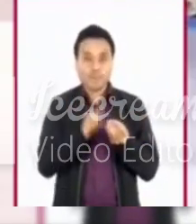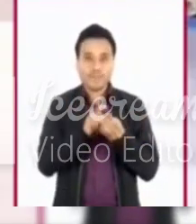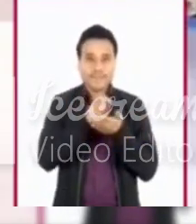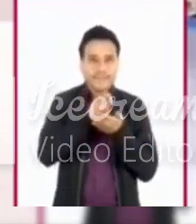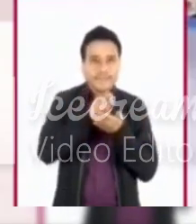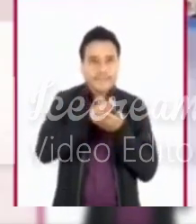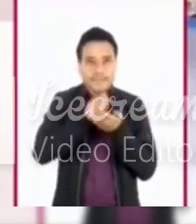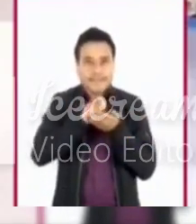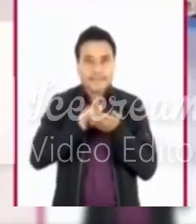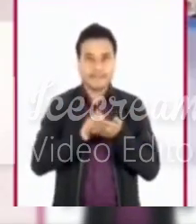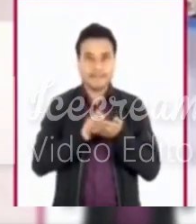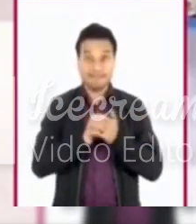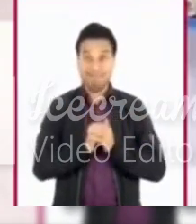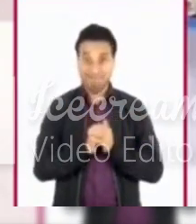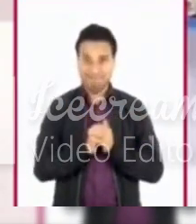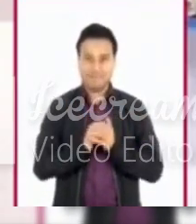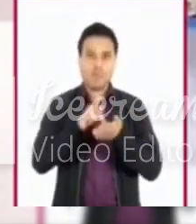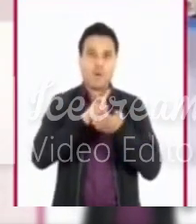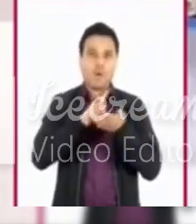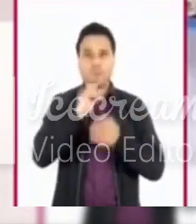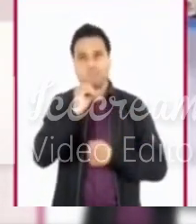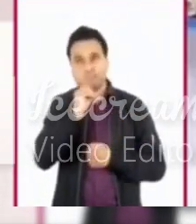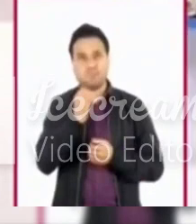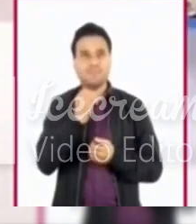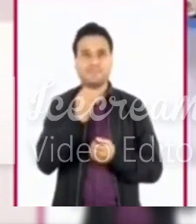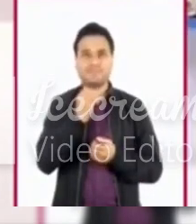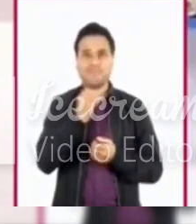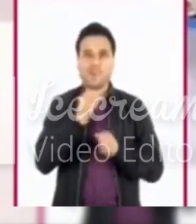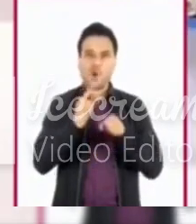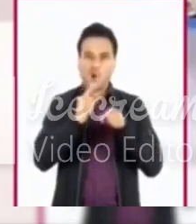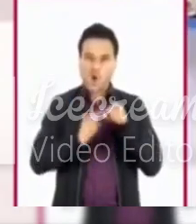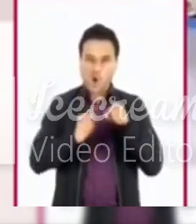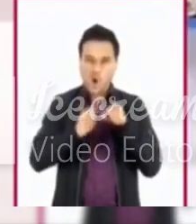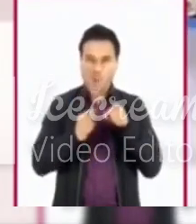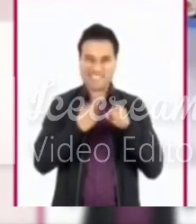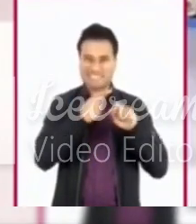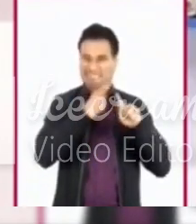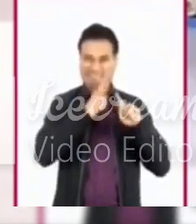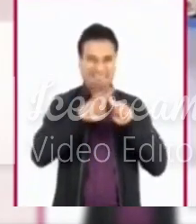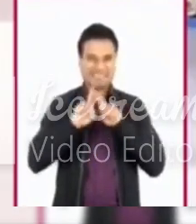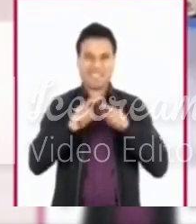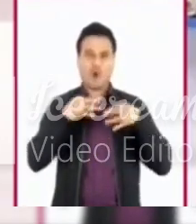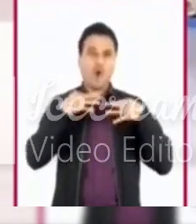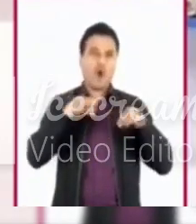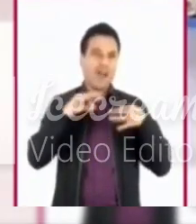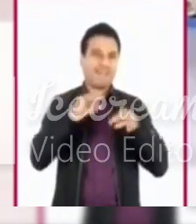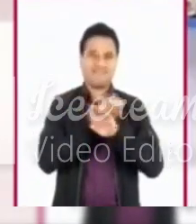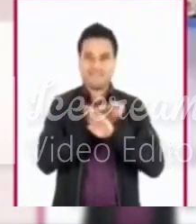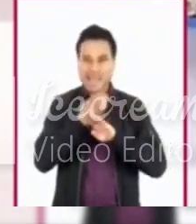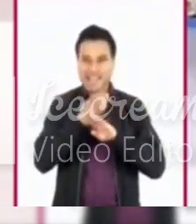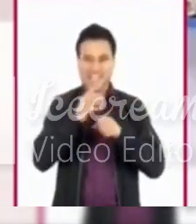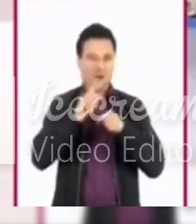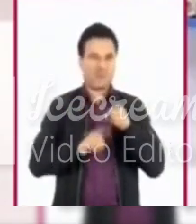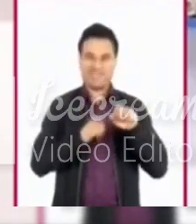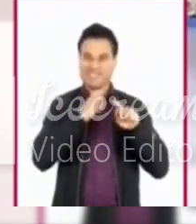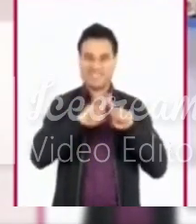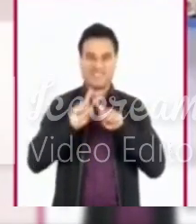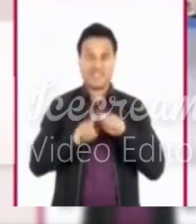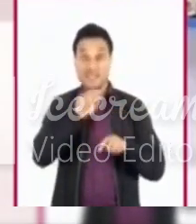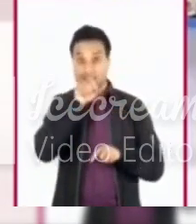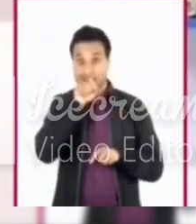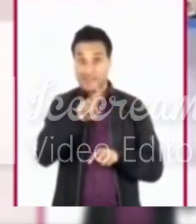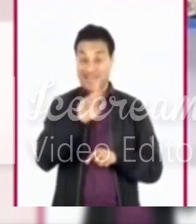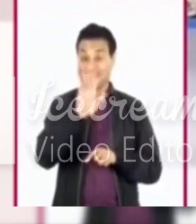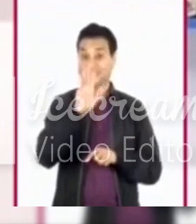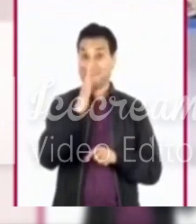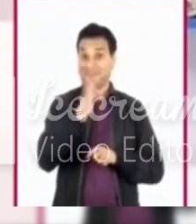importantes. Agrega plumones, crayolas o colores de madera, hojas blancas o de colores, así como un espejo o algo en